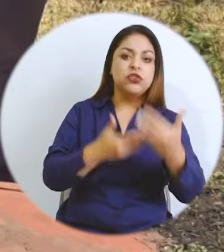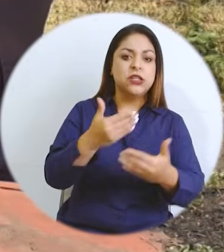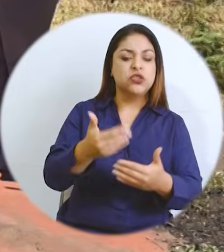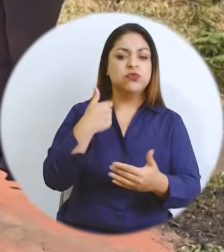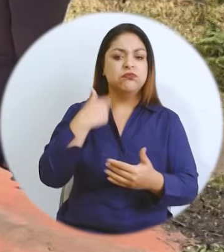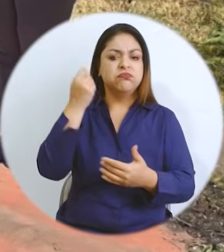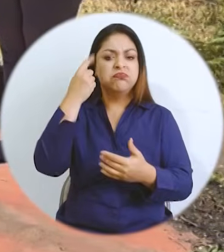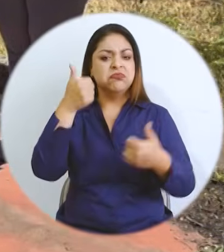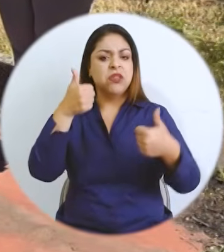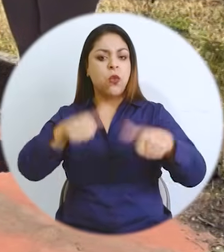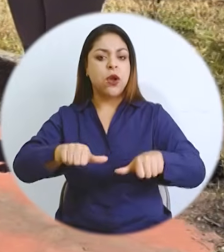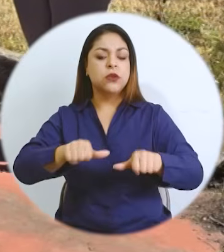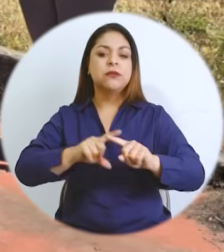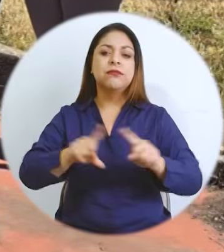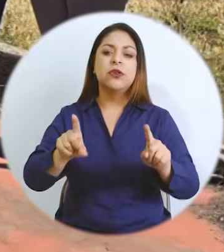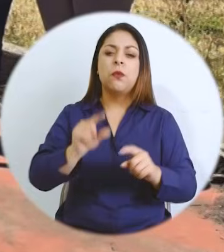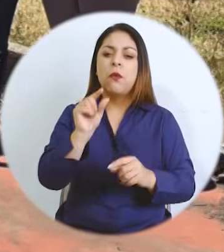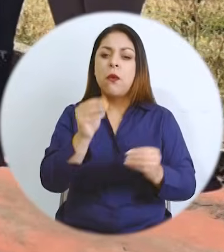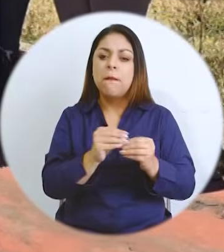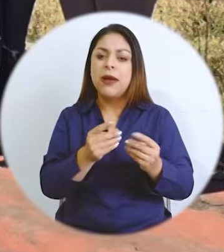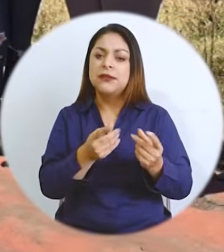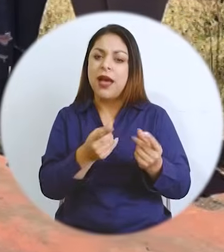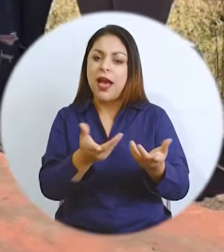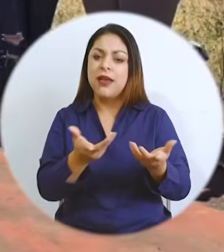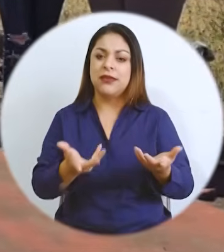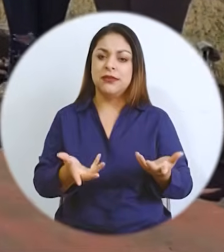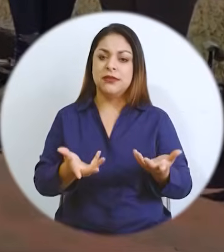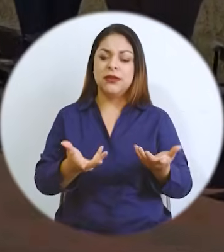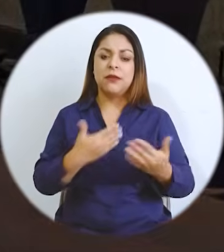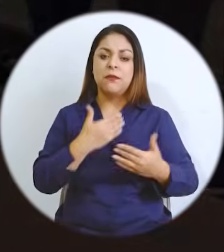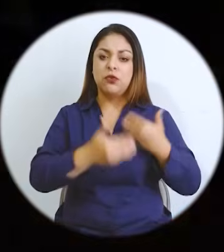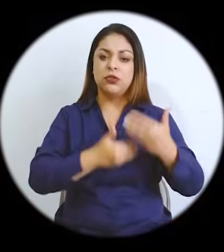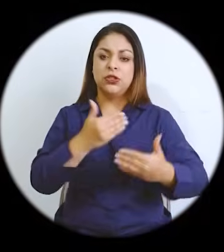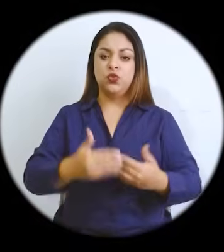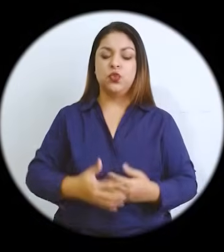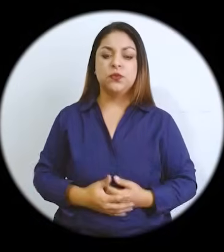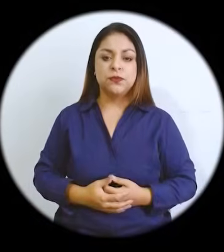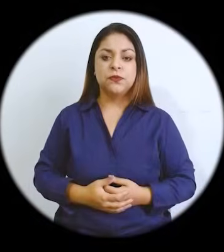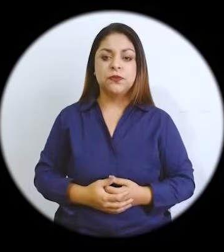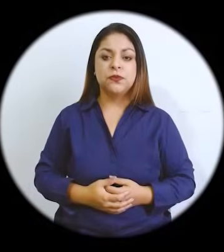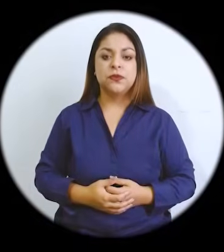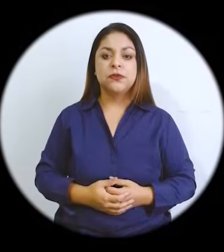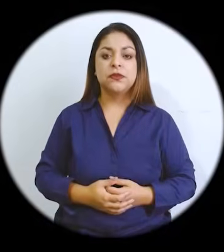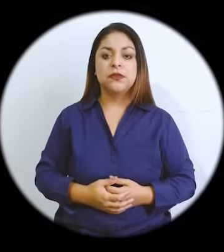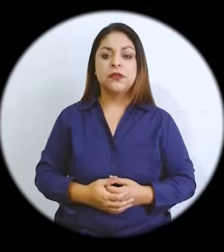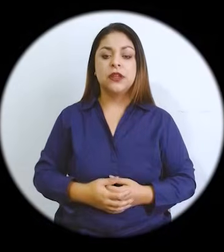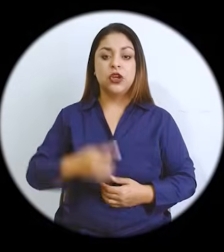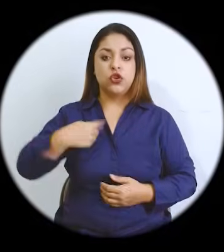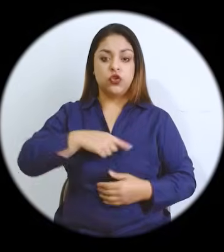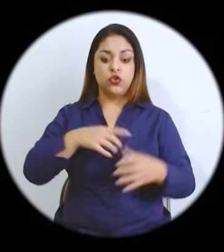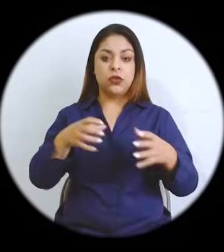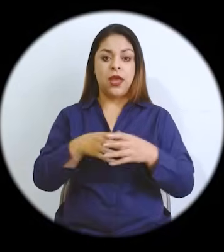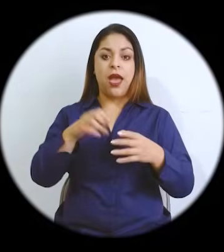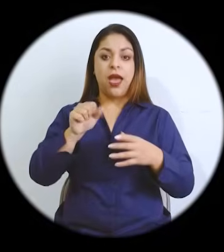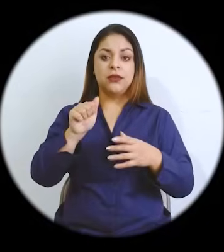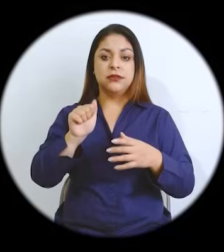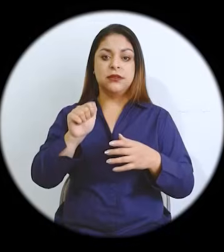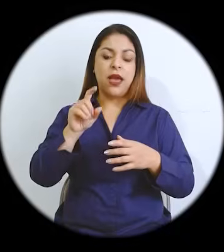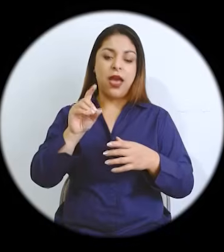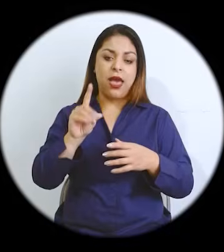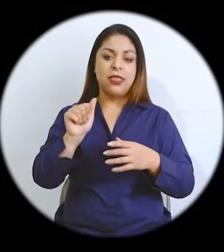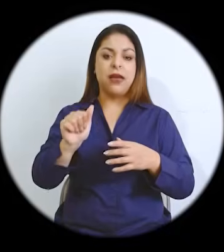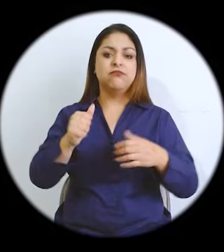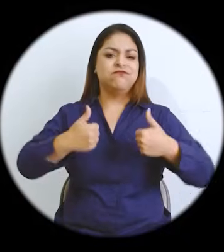pero sí tal vez que sean más ágiles en los procesos. Los retos de una asada son